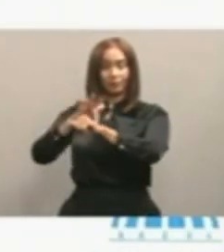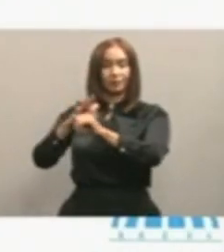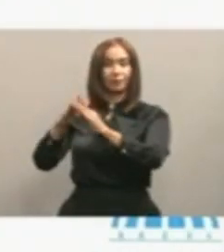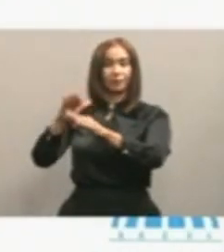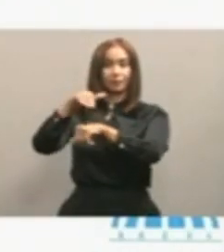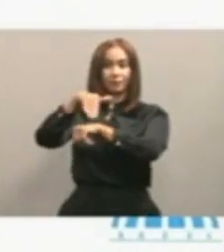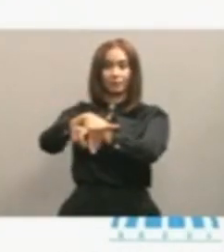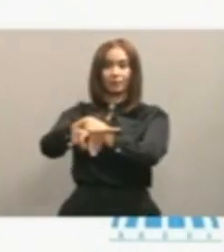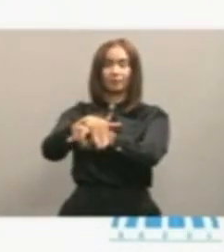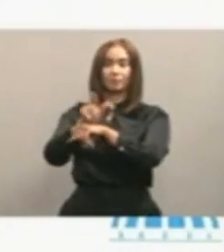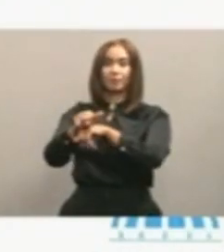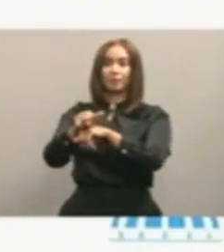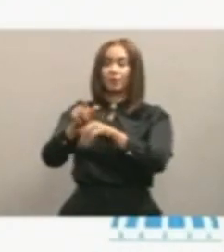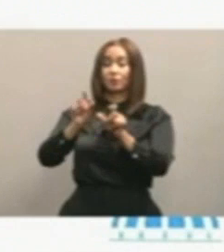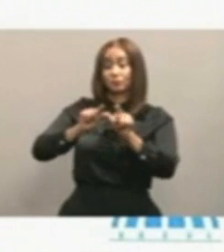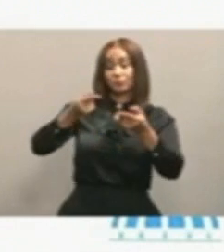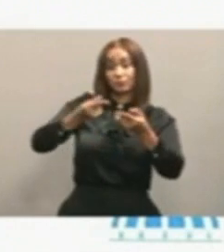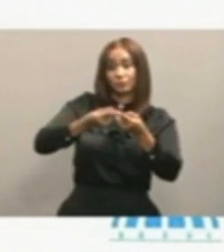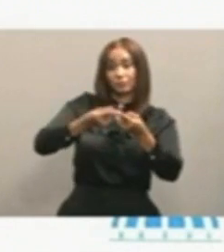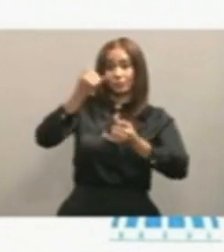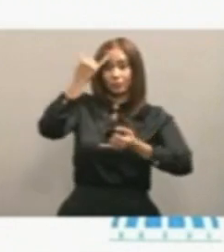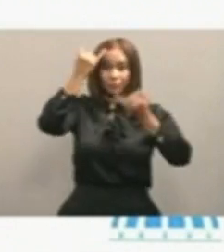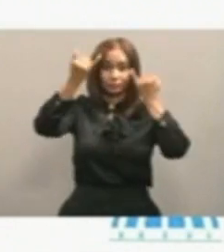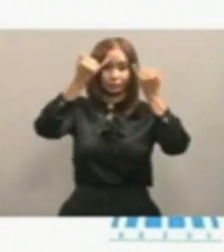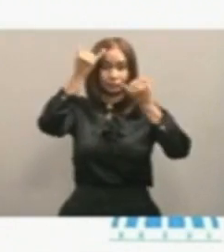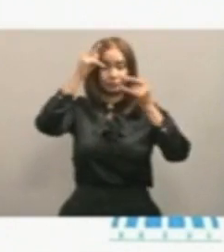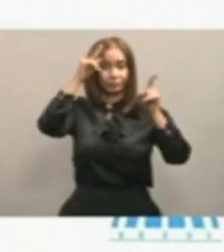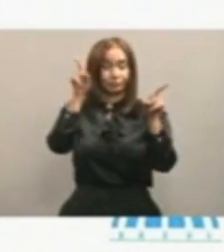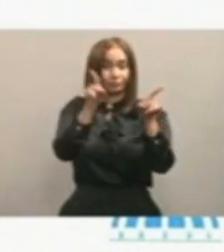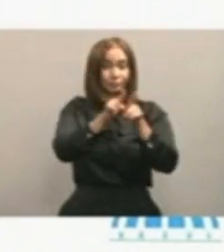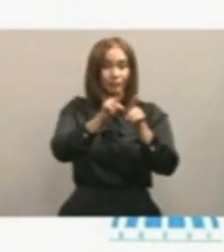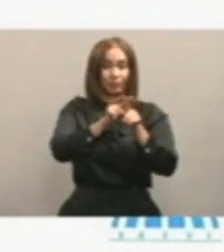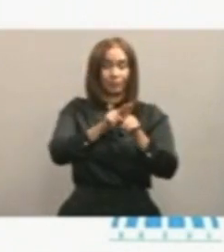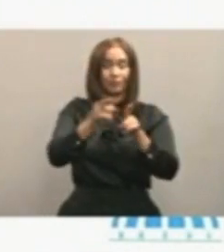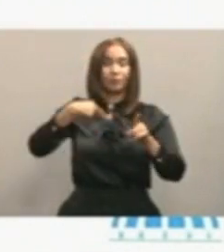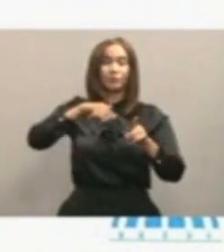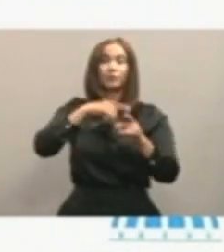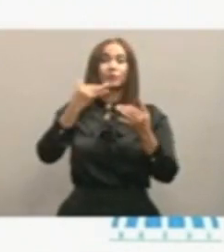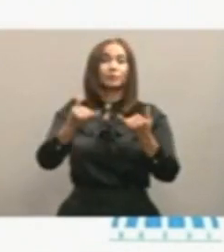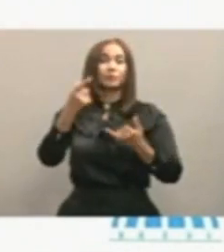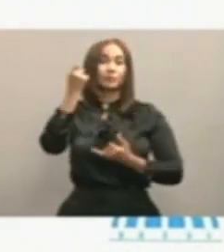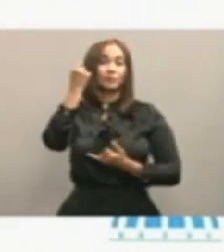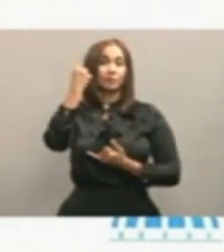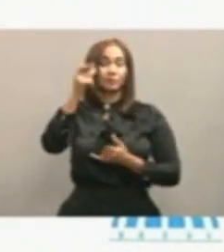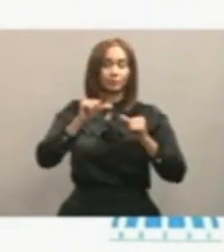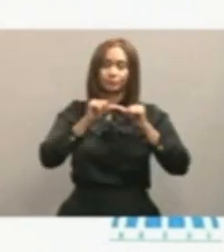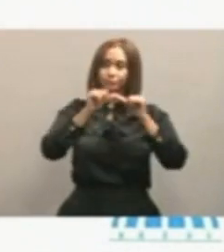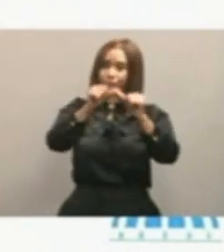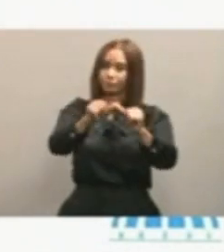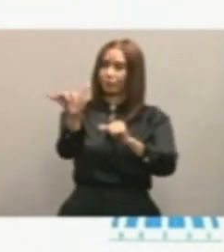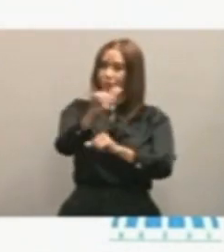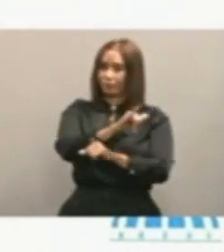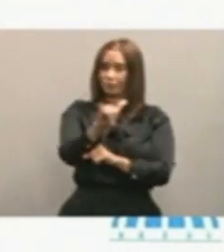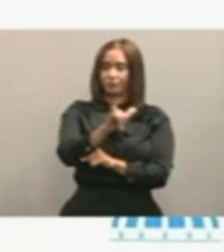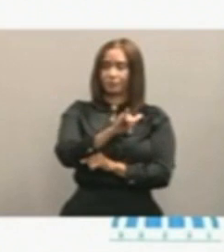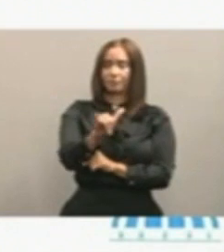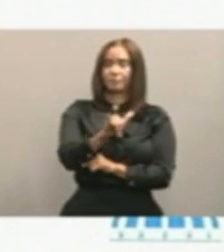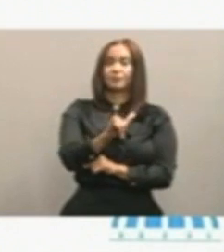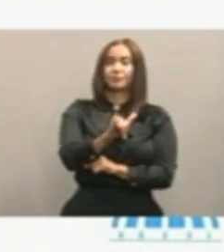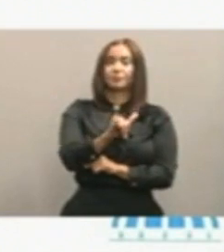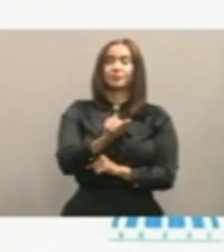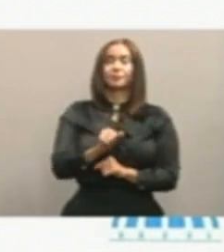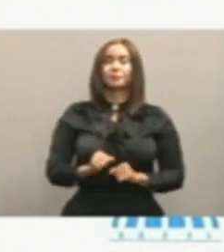definirse en una comisión conjunta. Nosotros hasta ahora entendemos que debe mantenerse, y debe